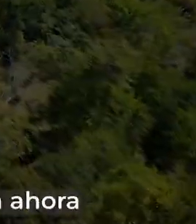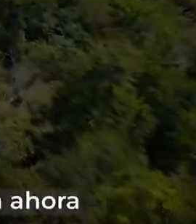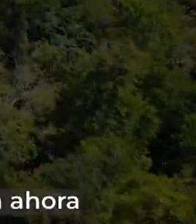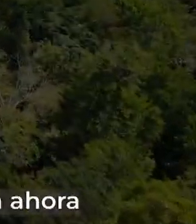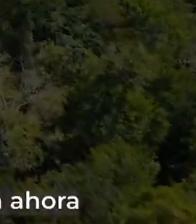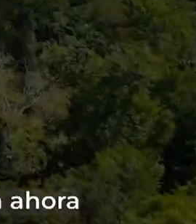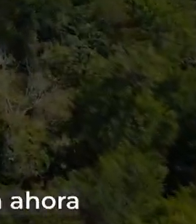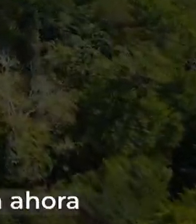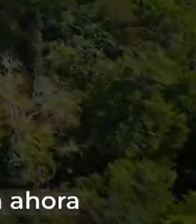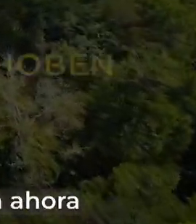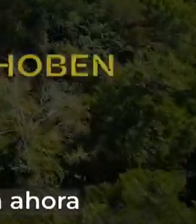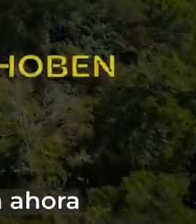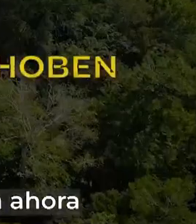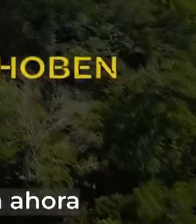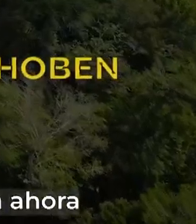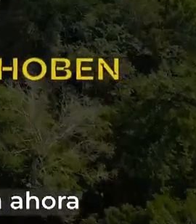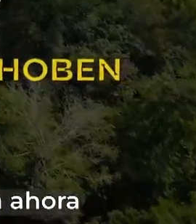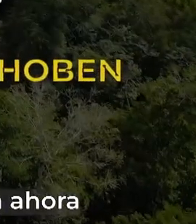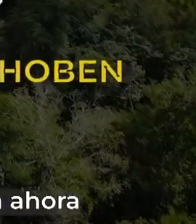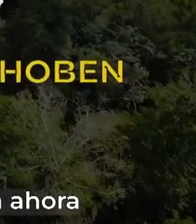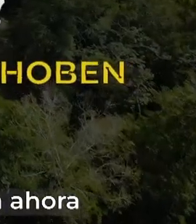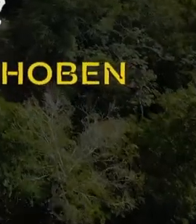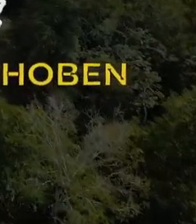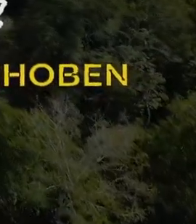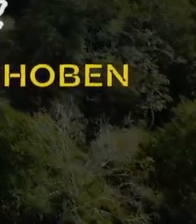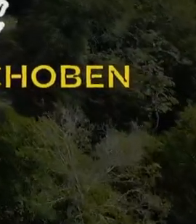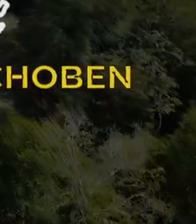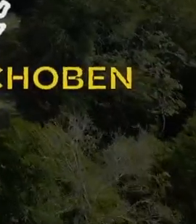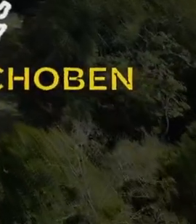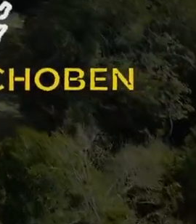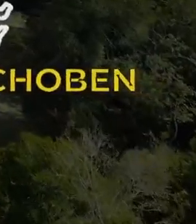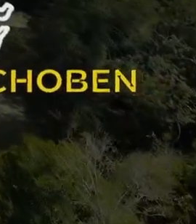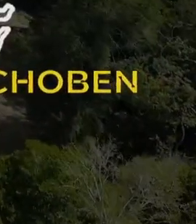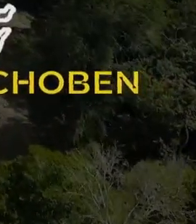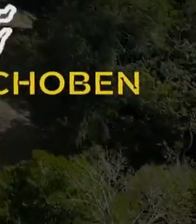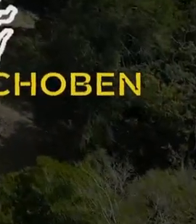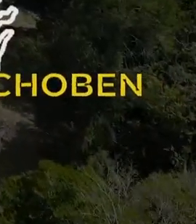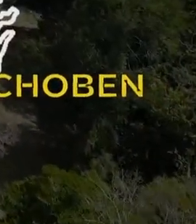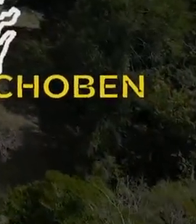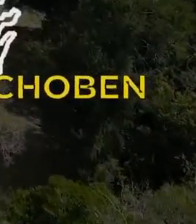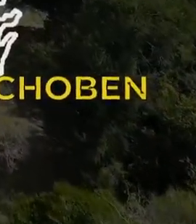se localiza la antigua ciudad maya conocida ahora como Chacchoven.